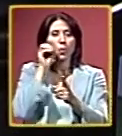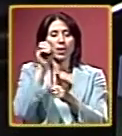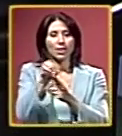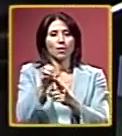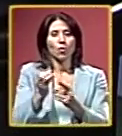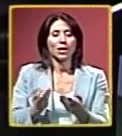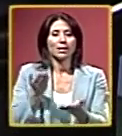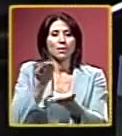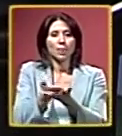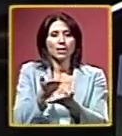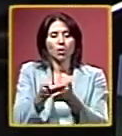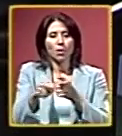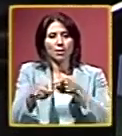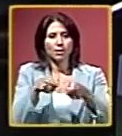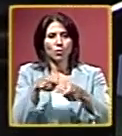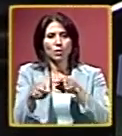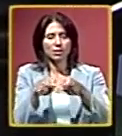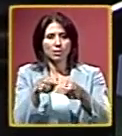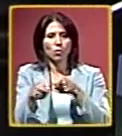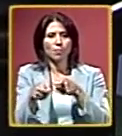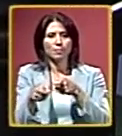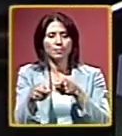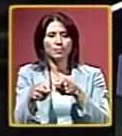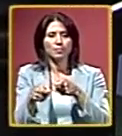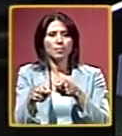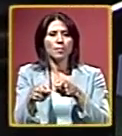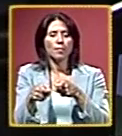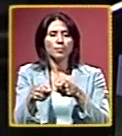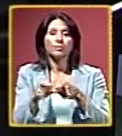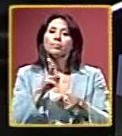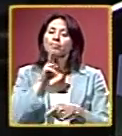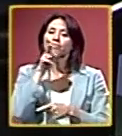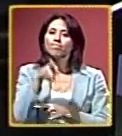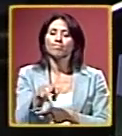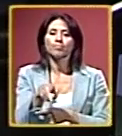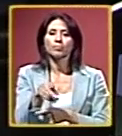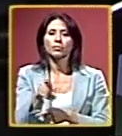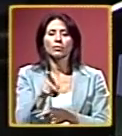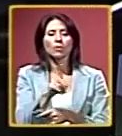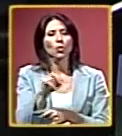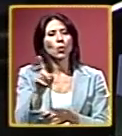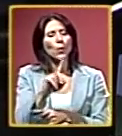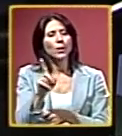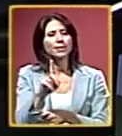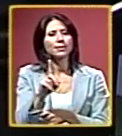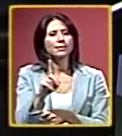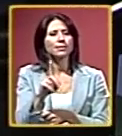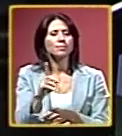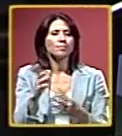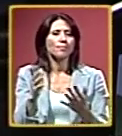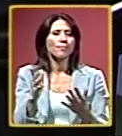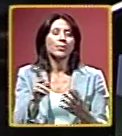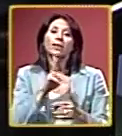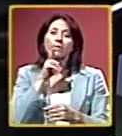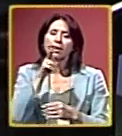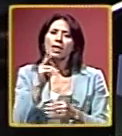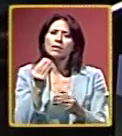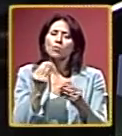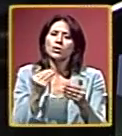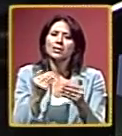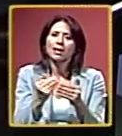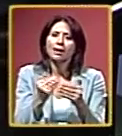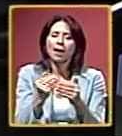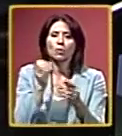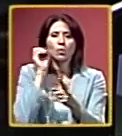la regulación en realidad no es en realidad es muy cercano al